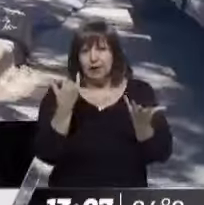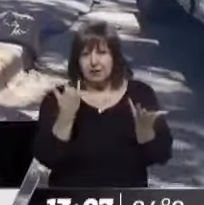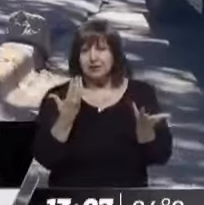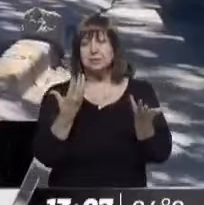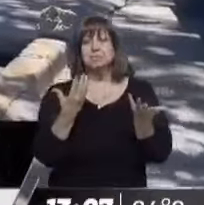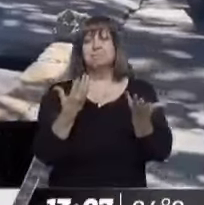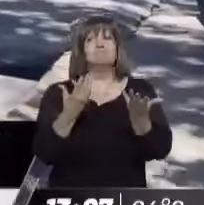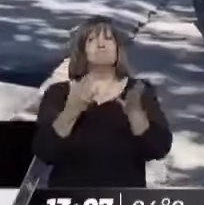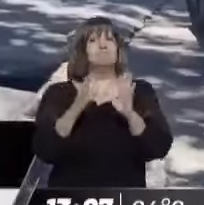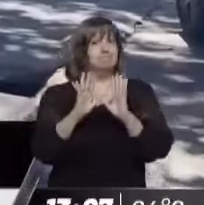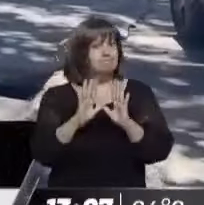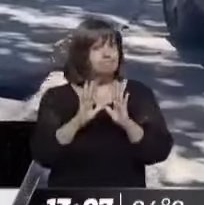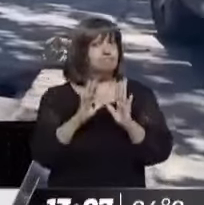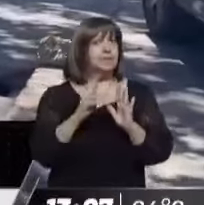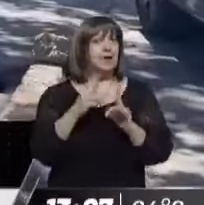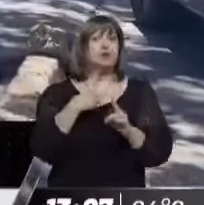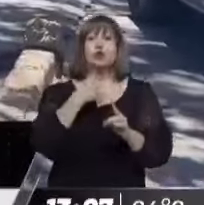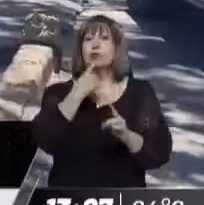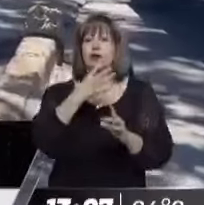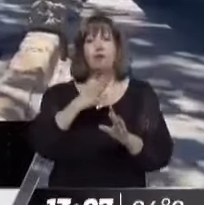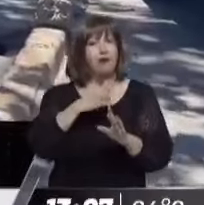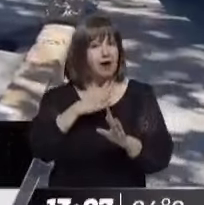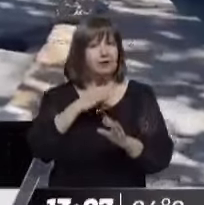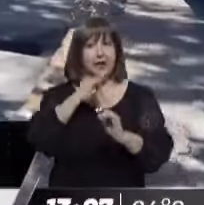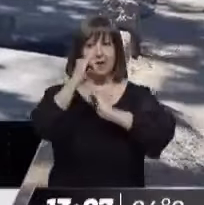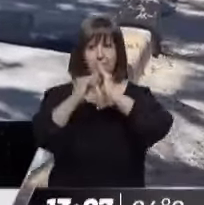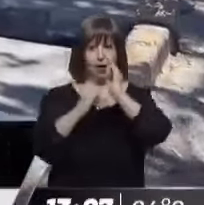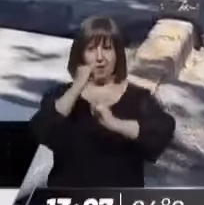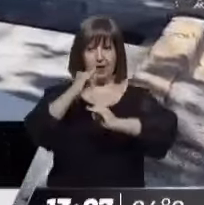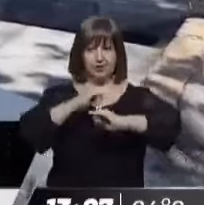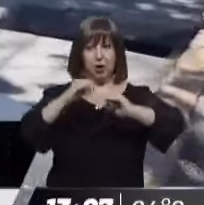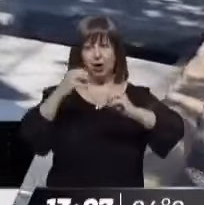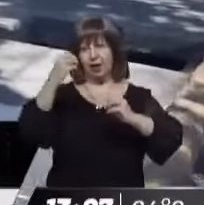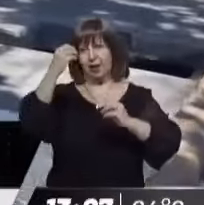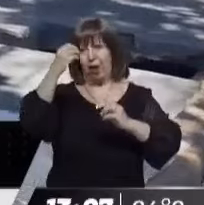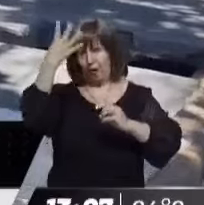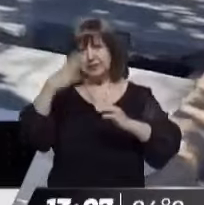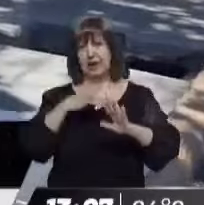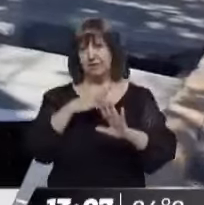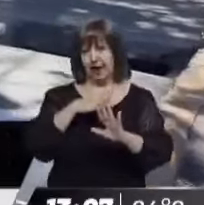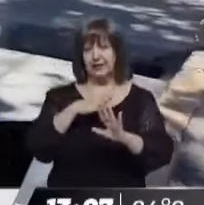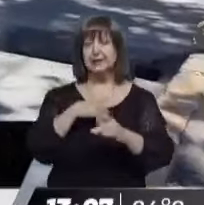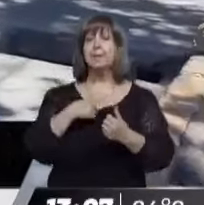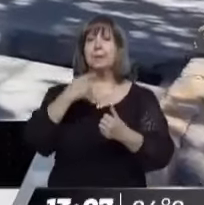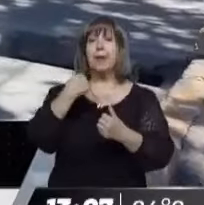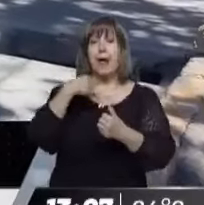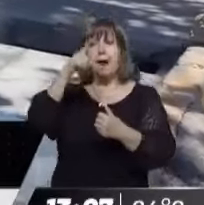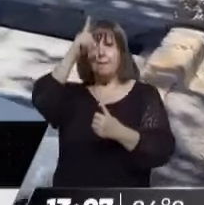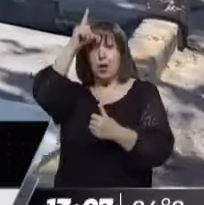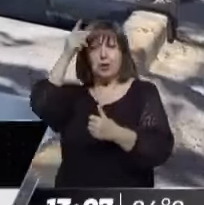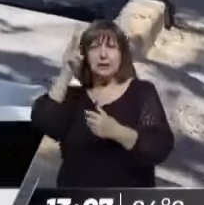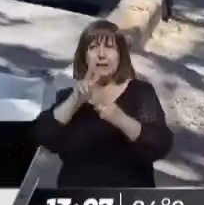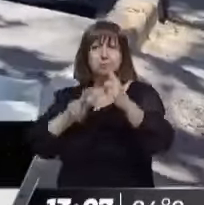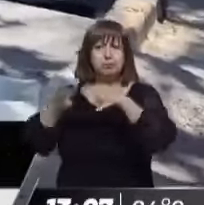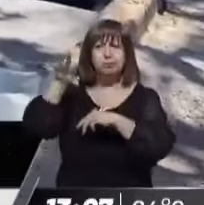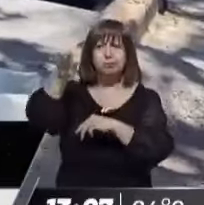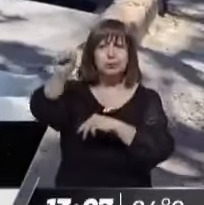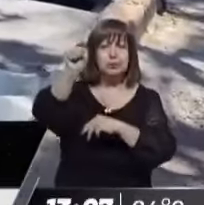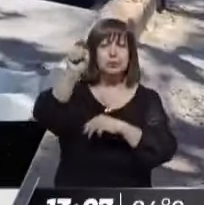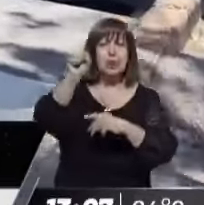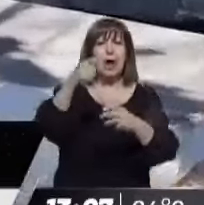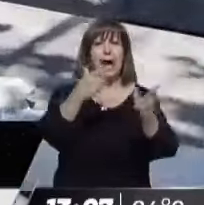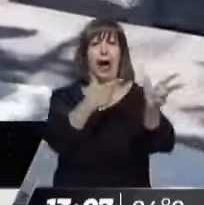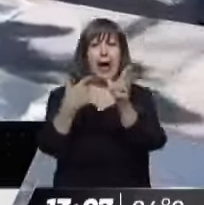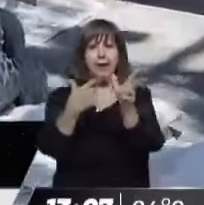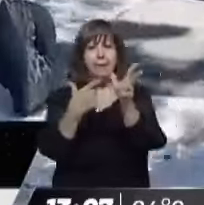podemos corroborar. Se entiende, lo que Marcela, pasó. Se entiende. Y después, bueno, la policía ha encontrado armas, cerca